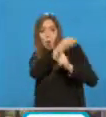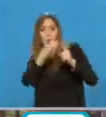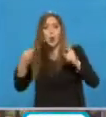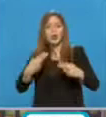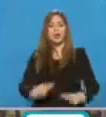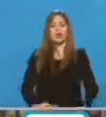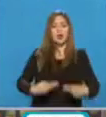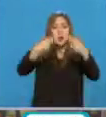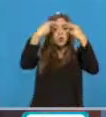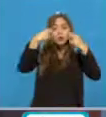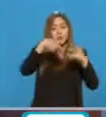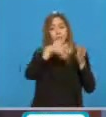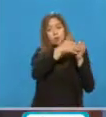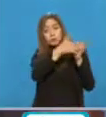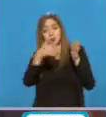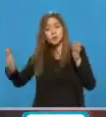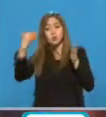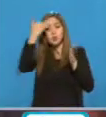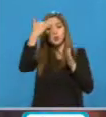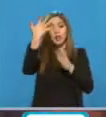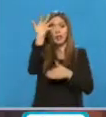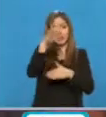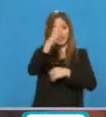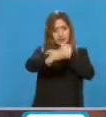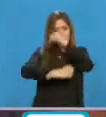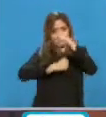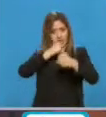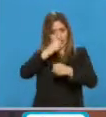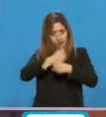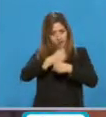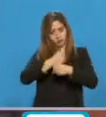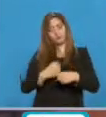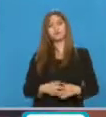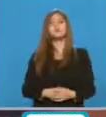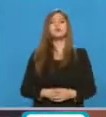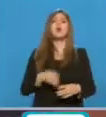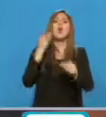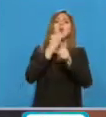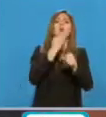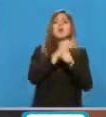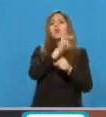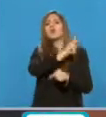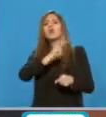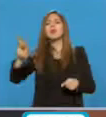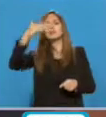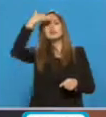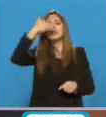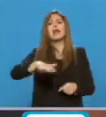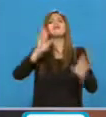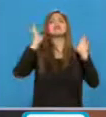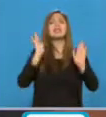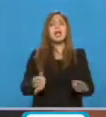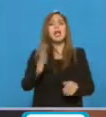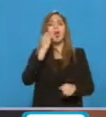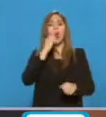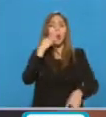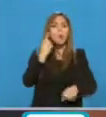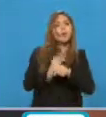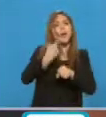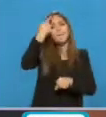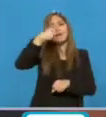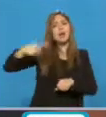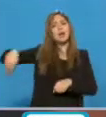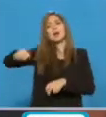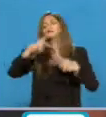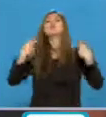ir hasta 10 años. Ok, entonces ya teniendo en cuenta que existe esta oportunidad y que existe esta ventana para todos los artistas, yo sé que en casa